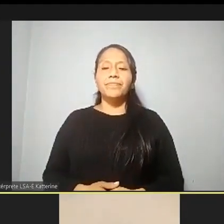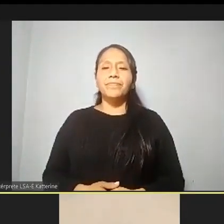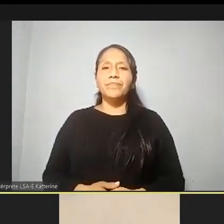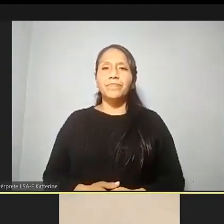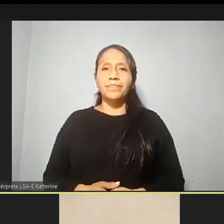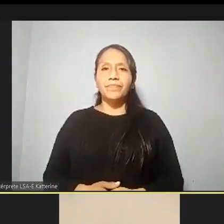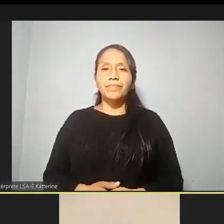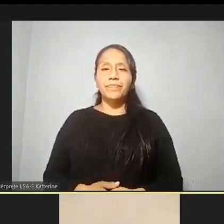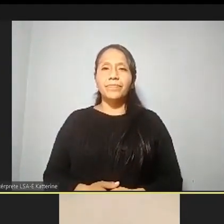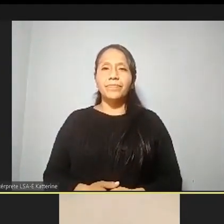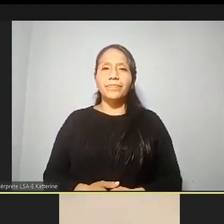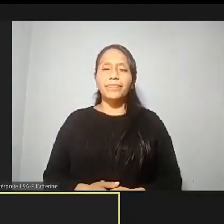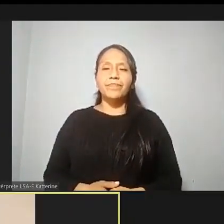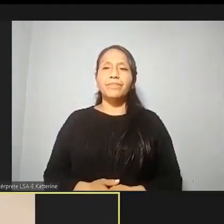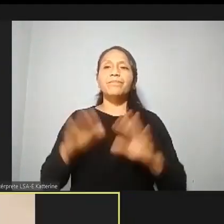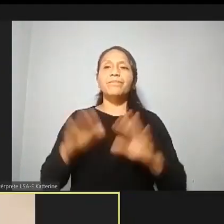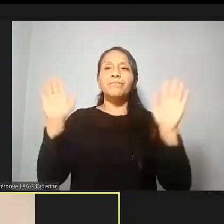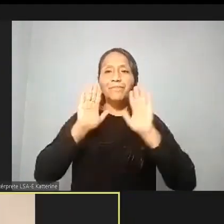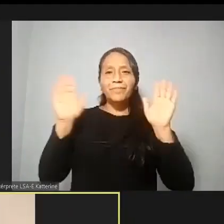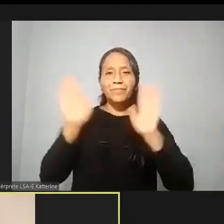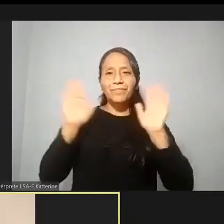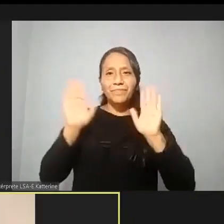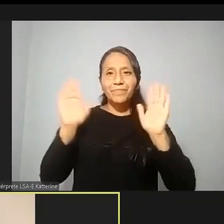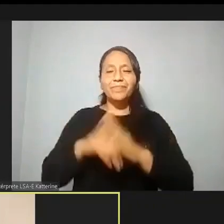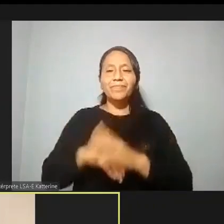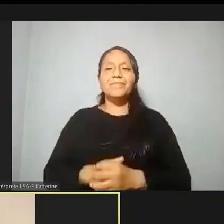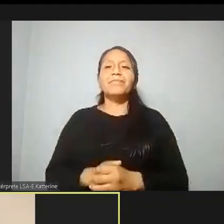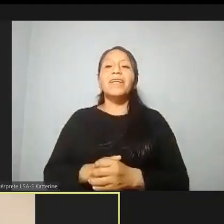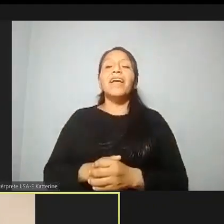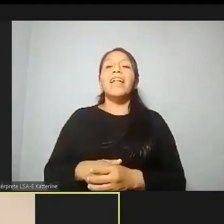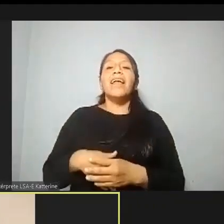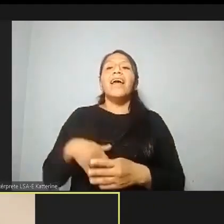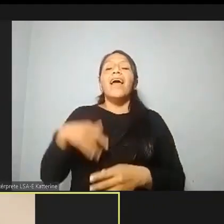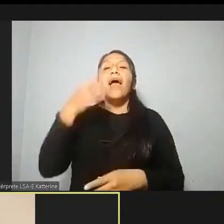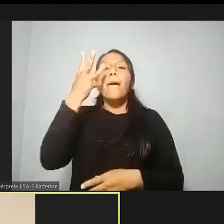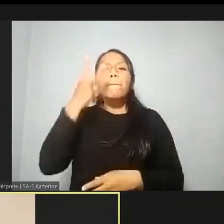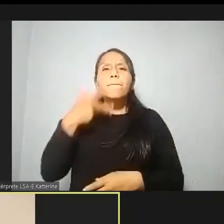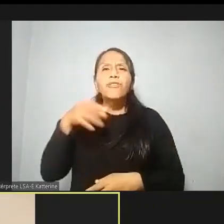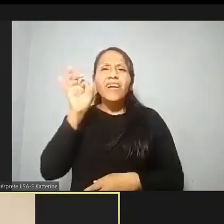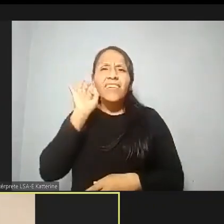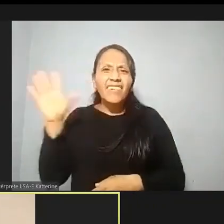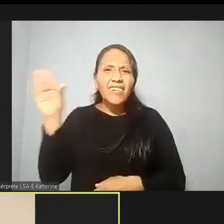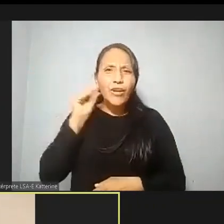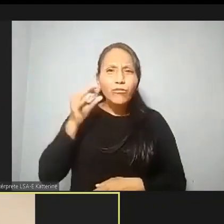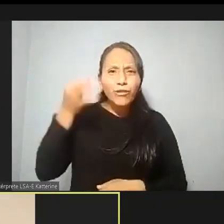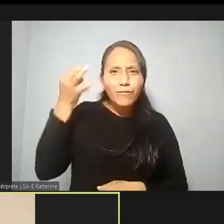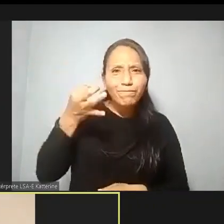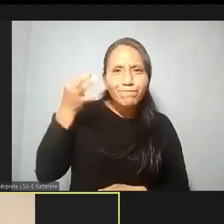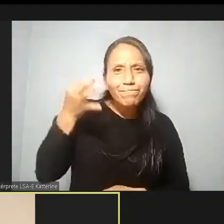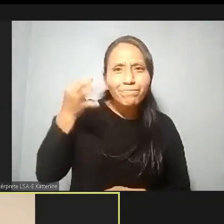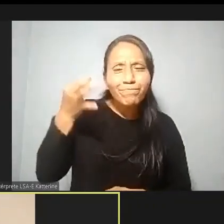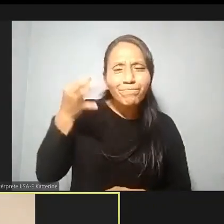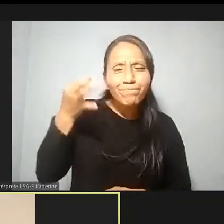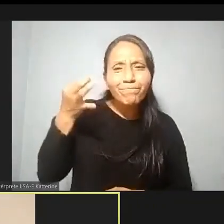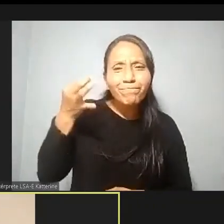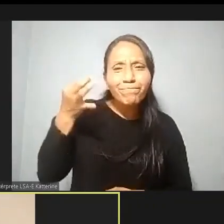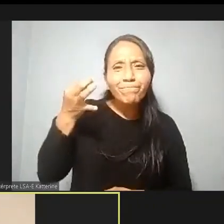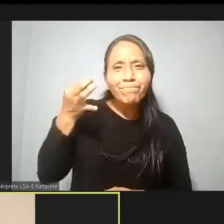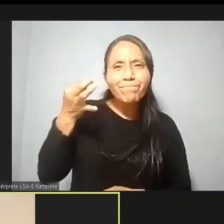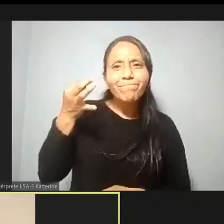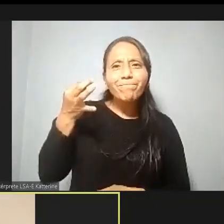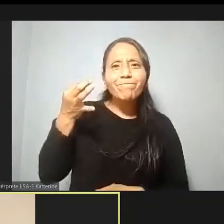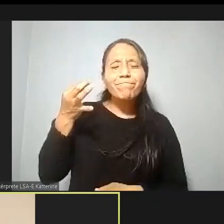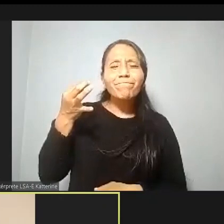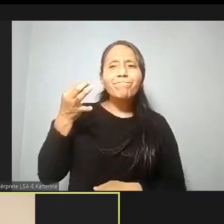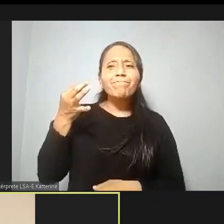Hola, me gustaría saber si se está escuchando, que están diciendo en el chat que no se